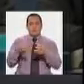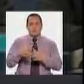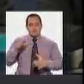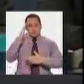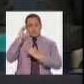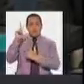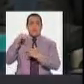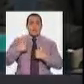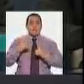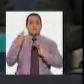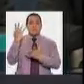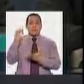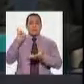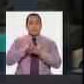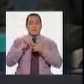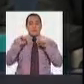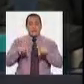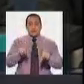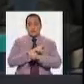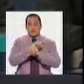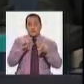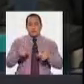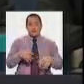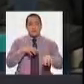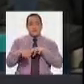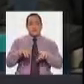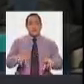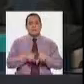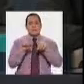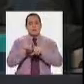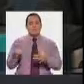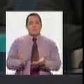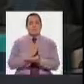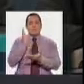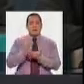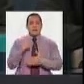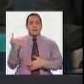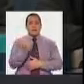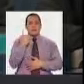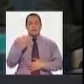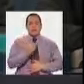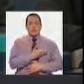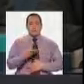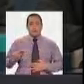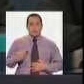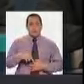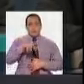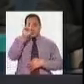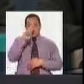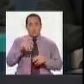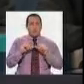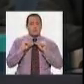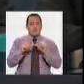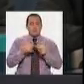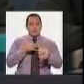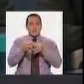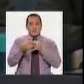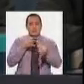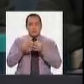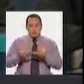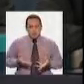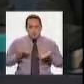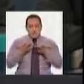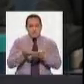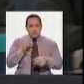Huántar. Esperamos que esto no genere ninguna contingencia al Estado peruano y seguiremos, repito,